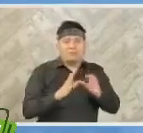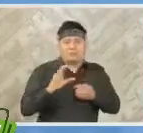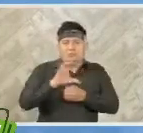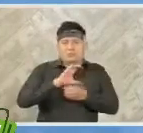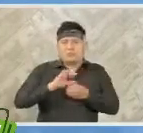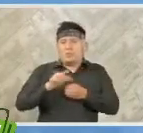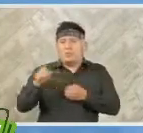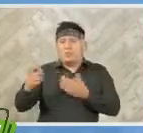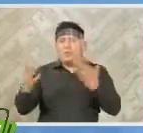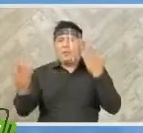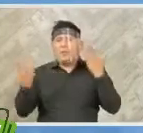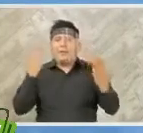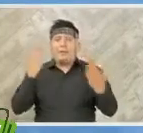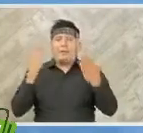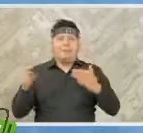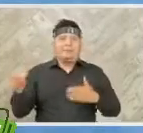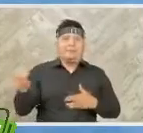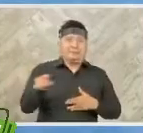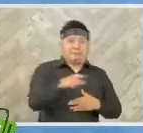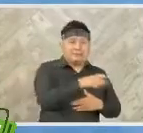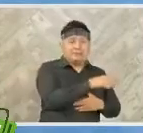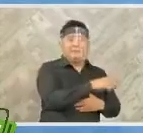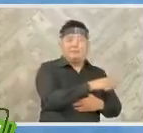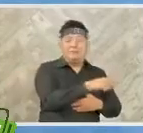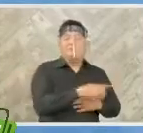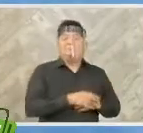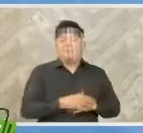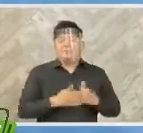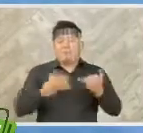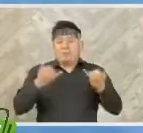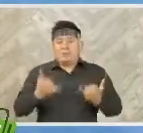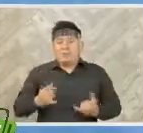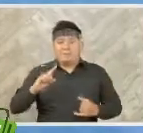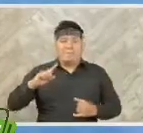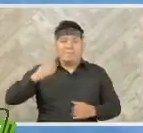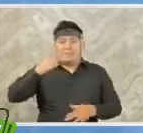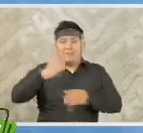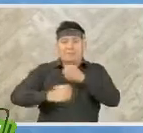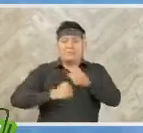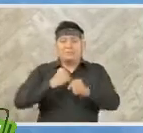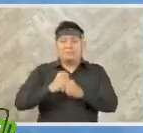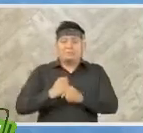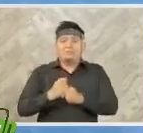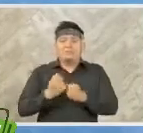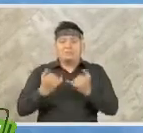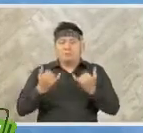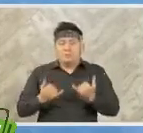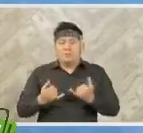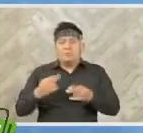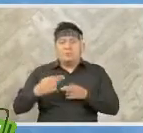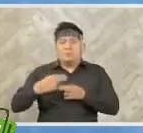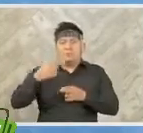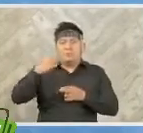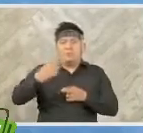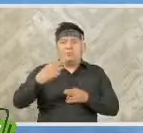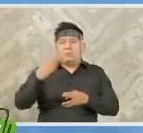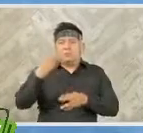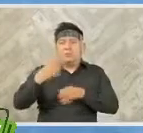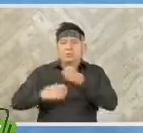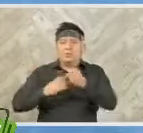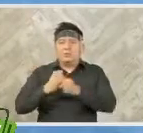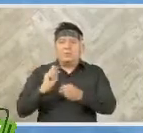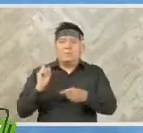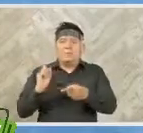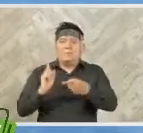sentido, la estrategia campo-ciudad, que ha sido una bandera durante este primer año y seguramente lo serán las siguientes tres, lo que